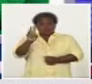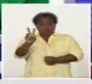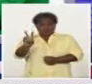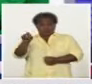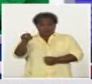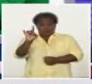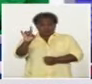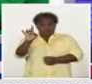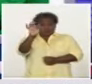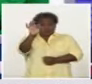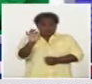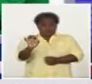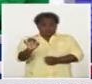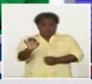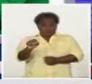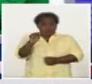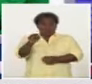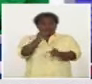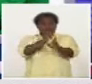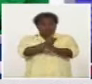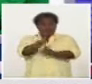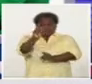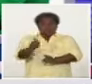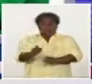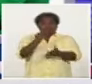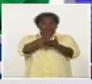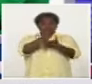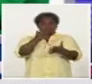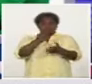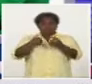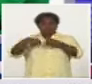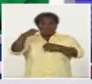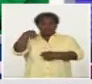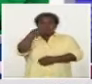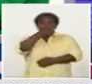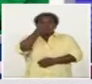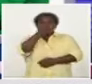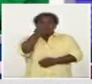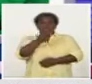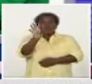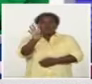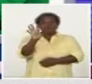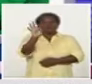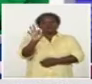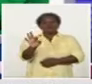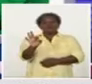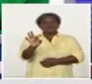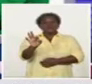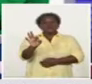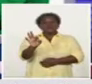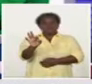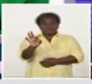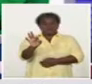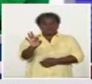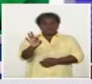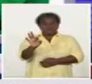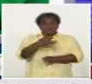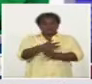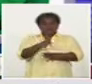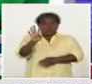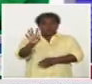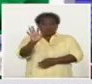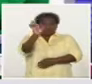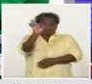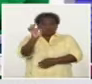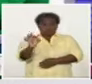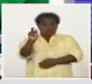92,9% contactos de casos confirmados. Ayer, como ya lo dije también, 48, el 4% de todos los